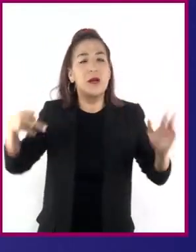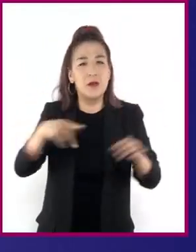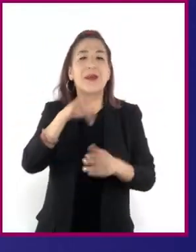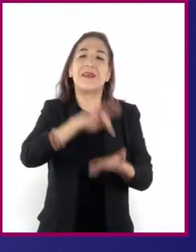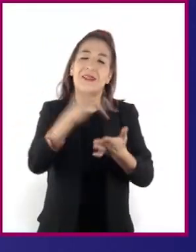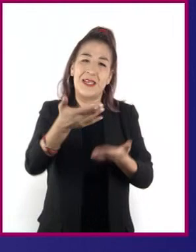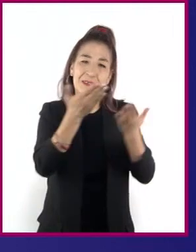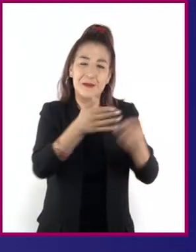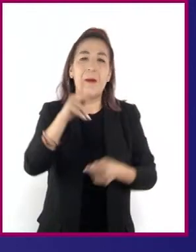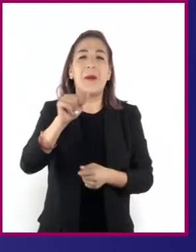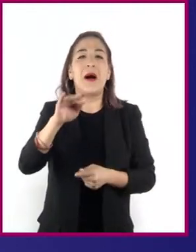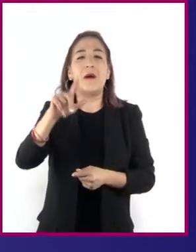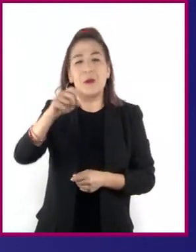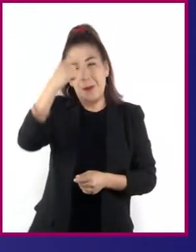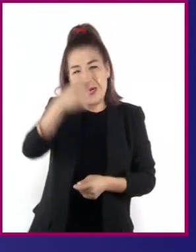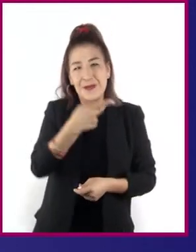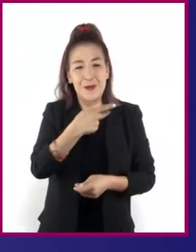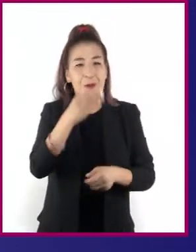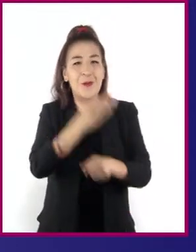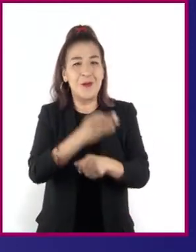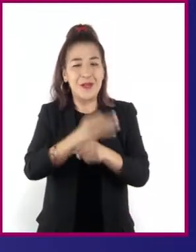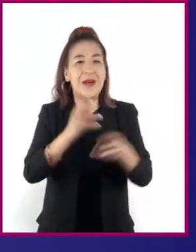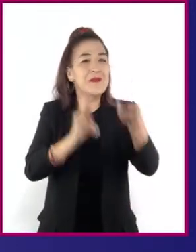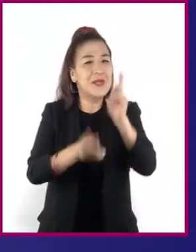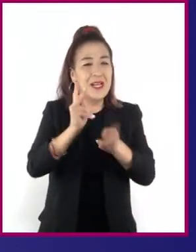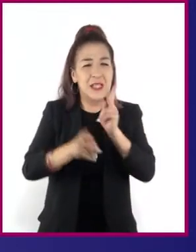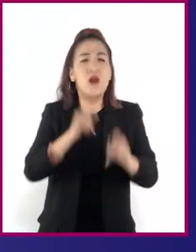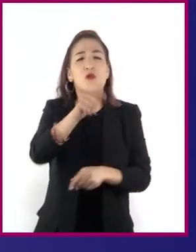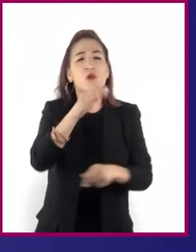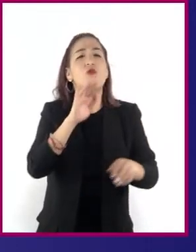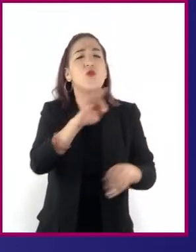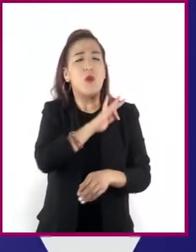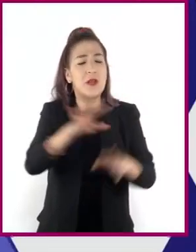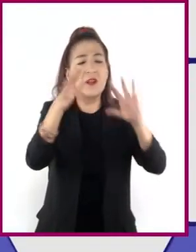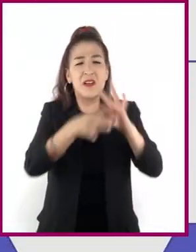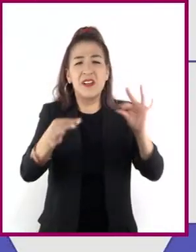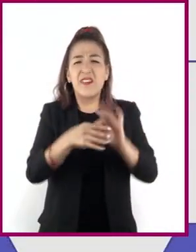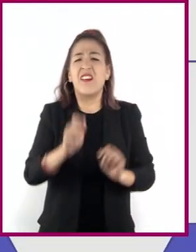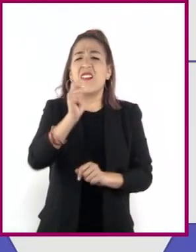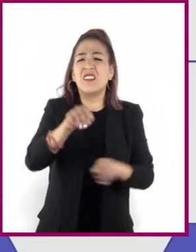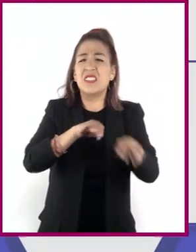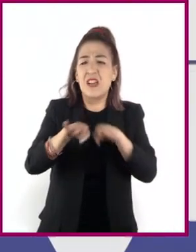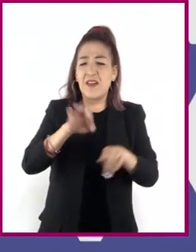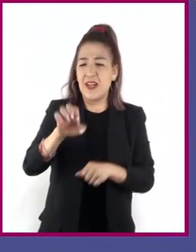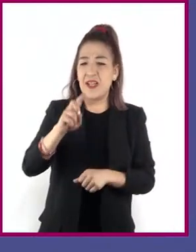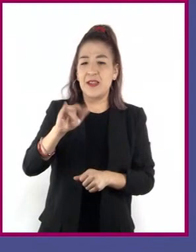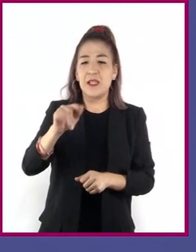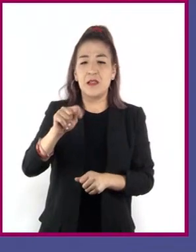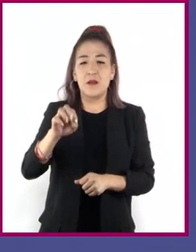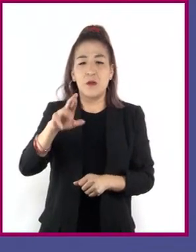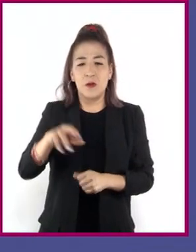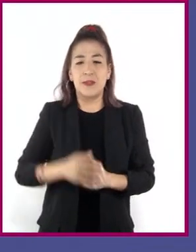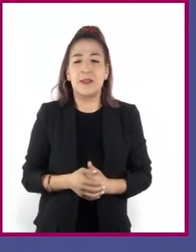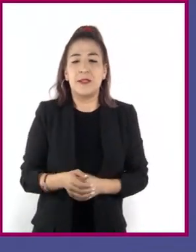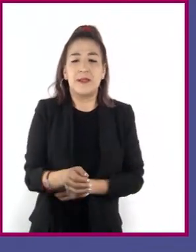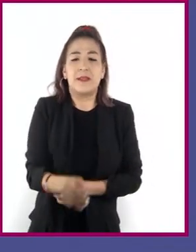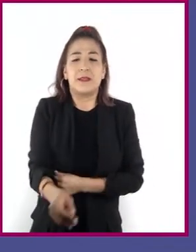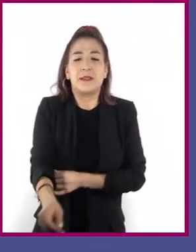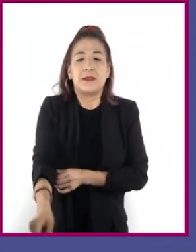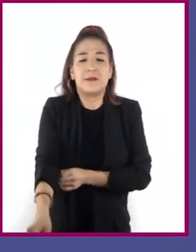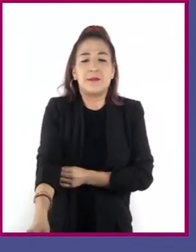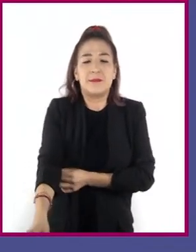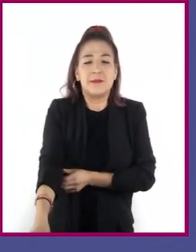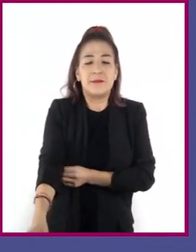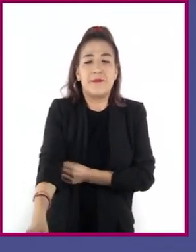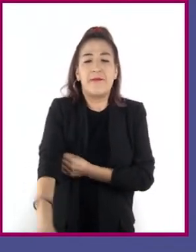platicar con nosotros nos gustaría que nos contaras en qué consiste el trabajo de un editor y en qué consiste el trabajo del delito